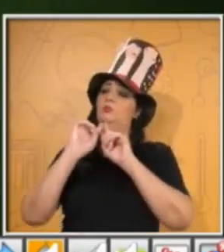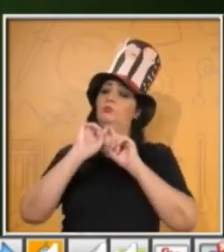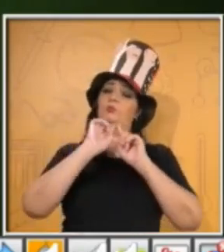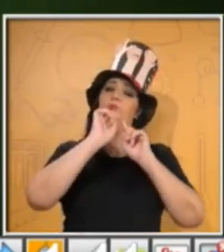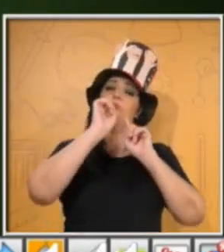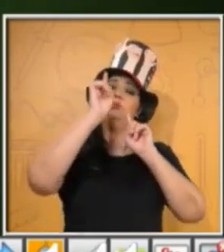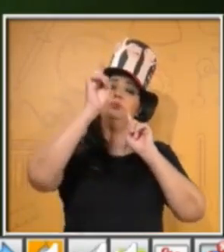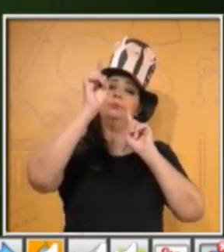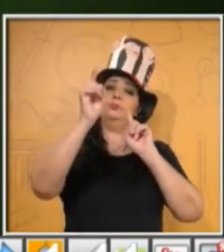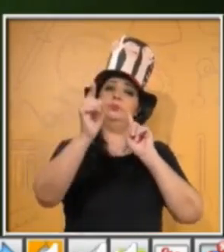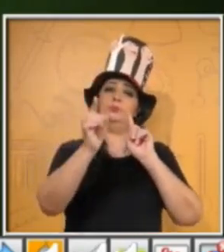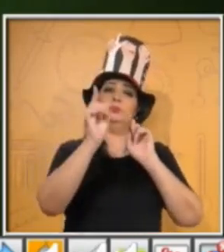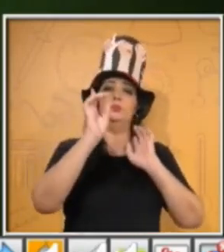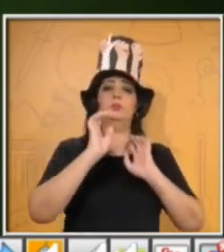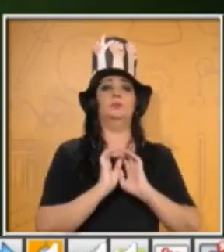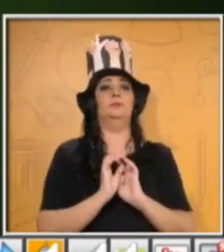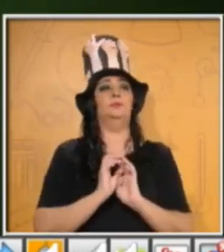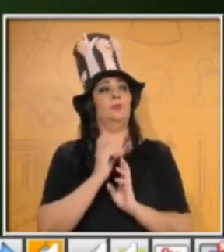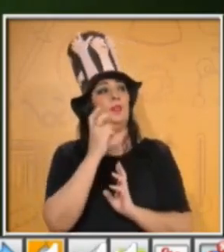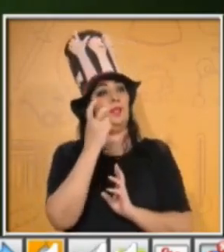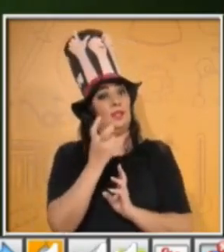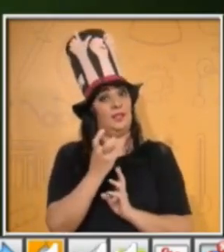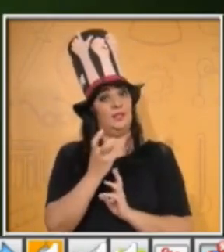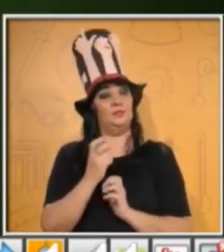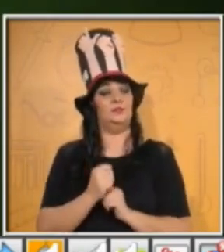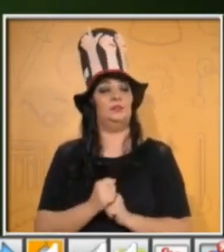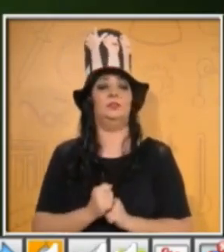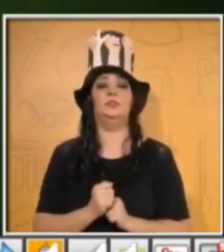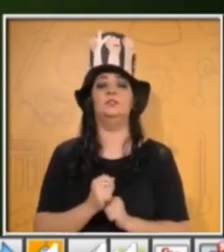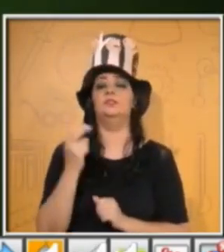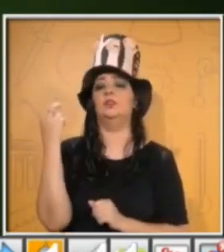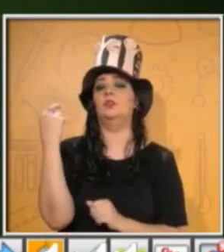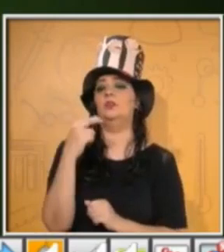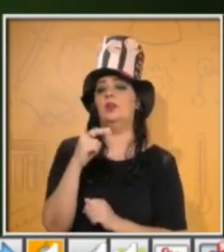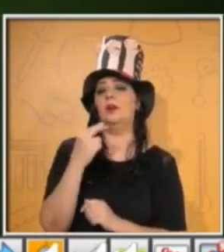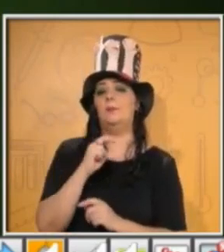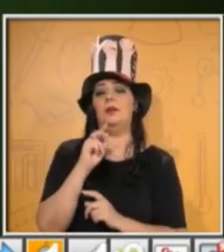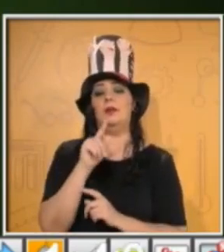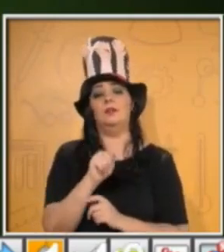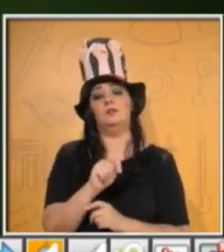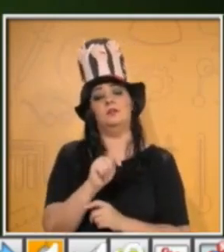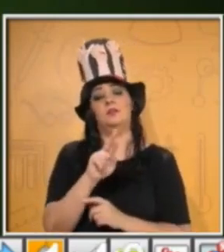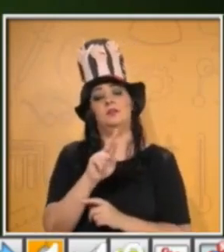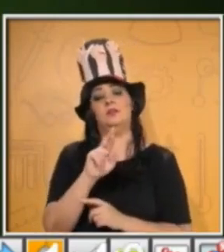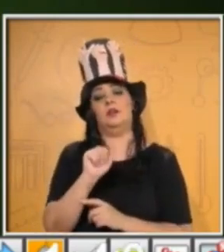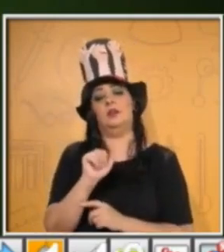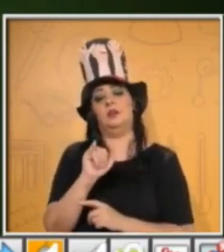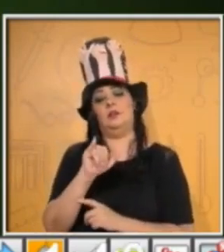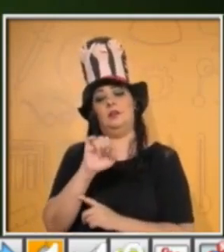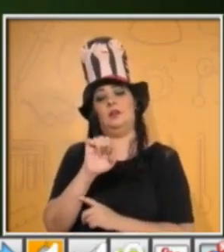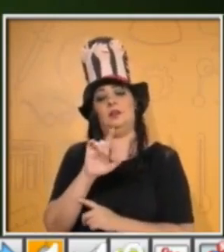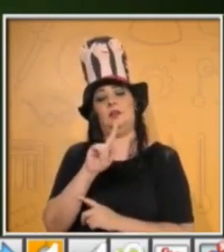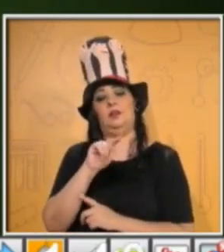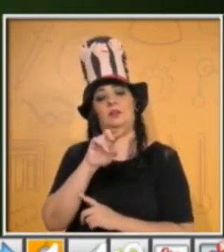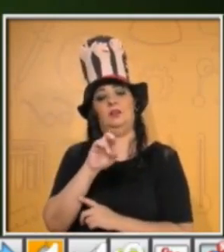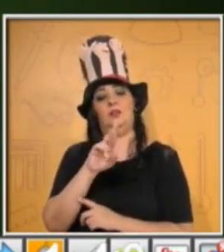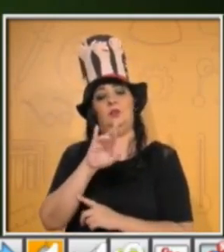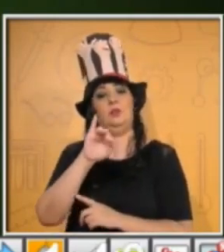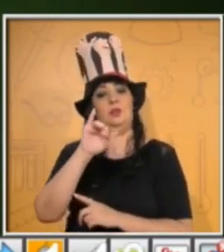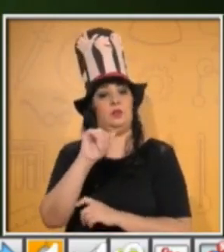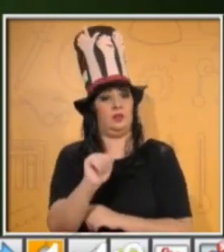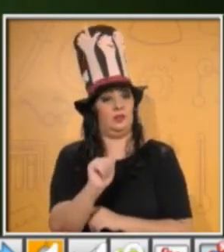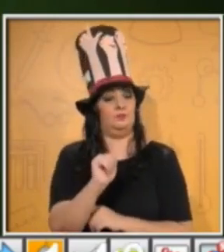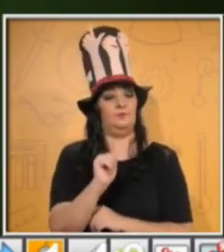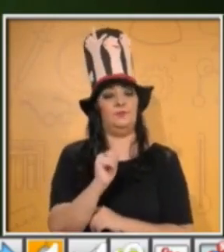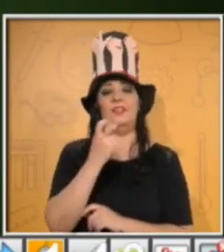¿ok? A ese caminito se le conoce como trayectoria. Así es, la trayectoria es el camino que tomará